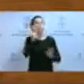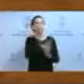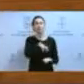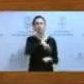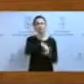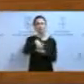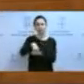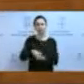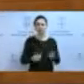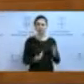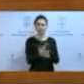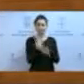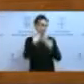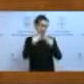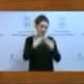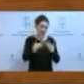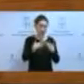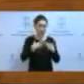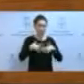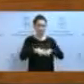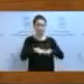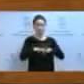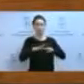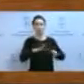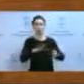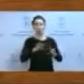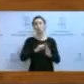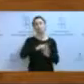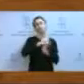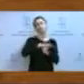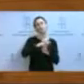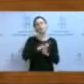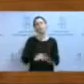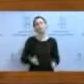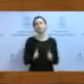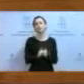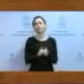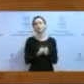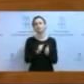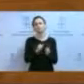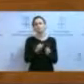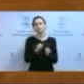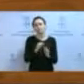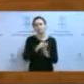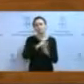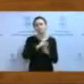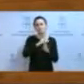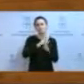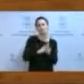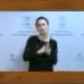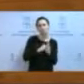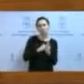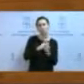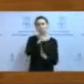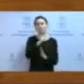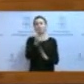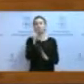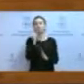día. En estos centros el grado de dependencia es variable, pudiendo ir desde el usuario que necesita por su edad avanzada